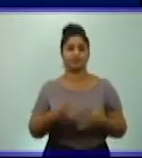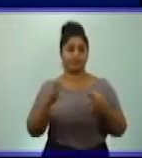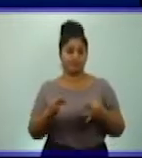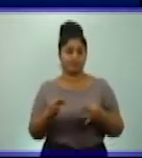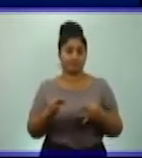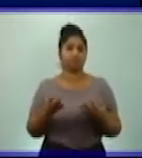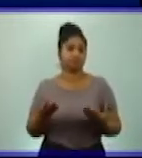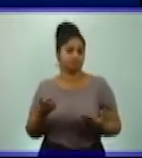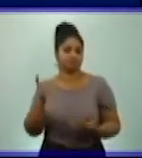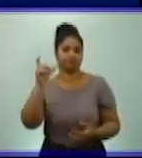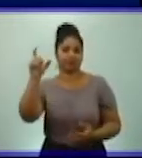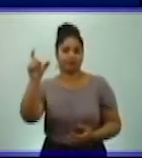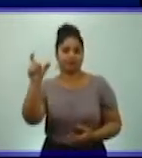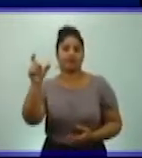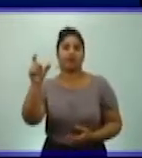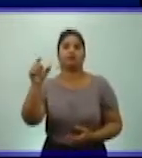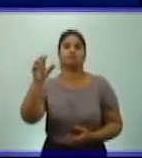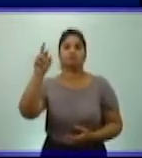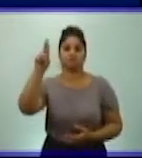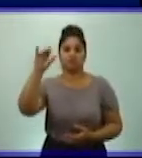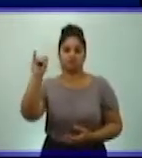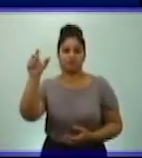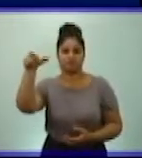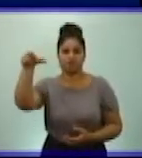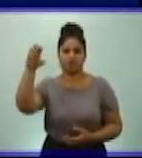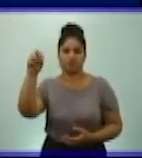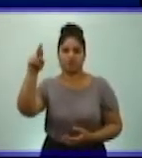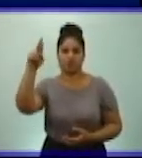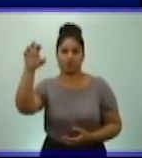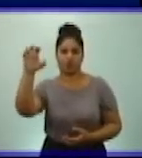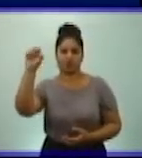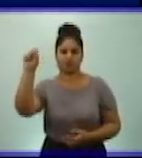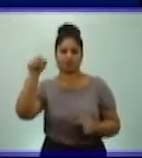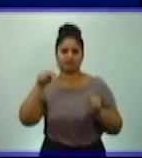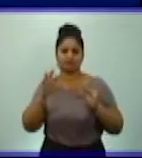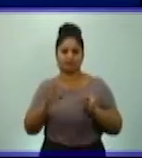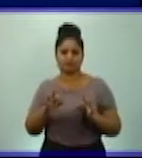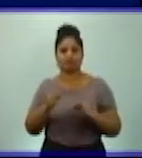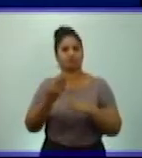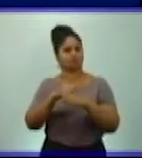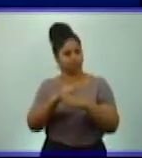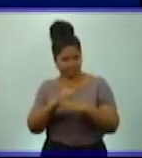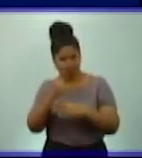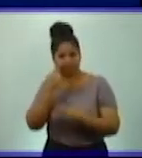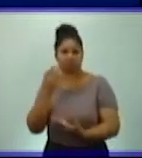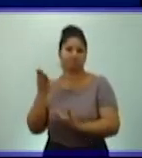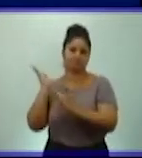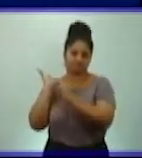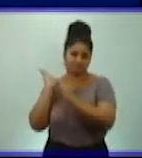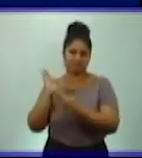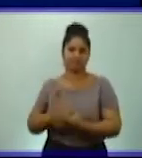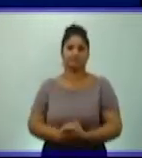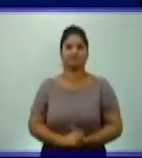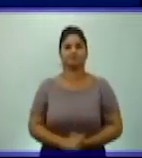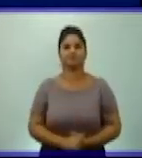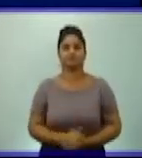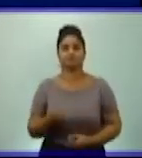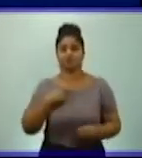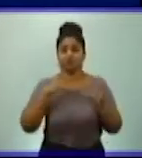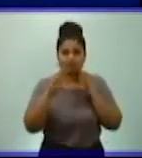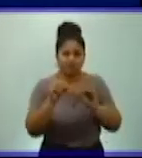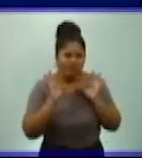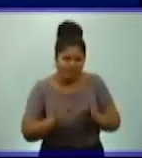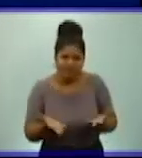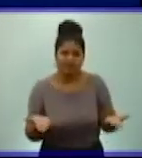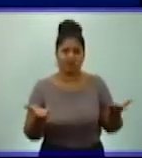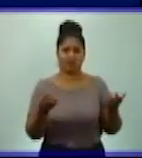por favor, ya, para, termina, entiéndeme, te estoy diciendo la verdad, mira mis sentimientos, no tienes por qué